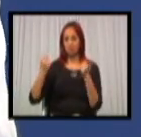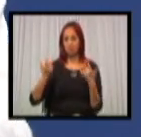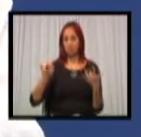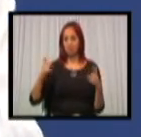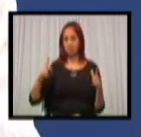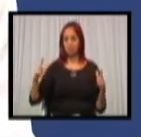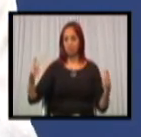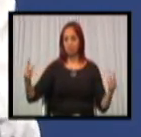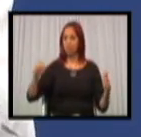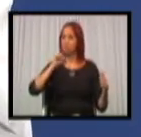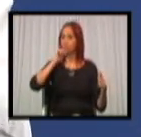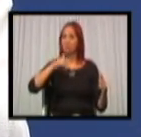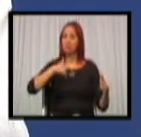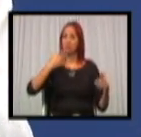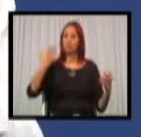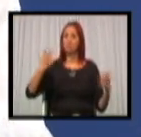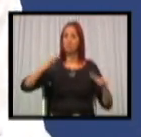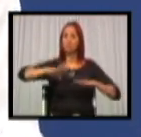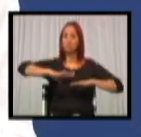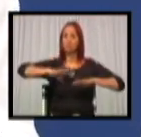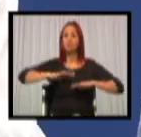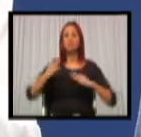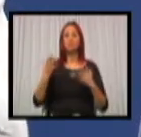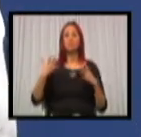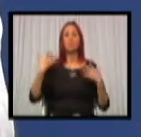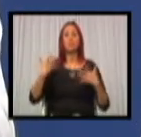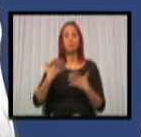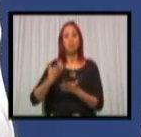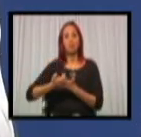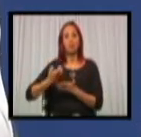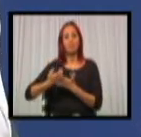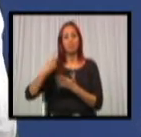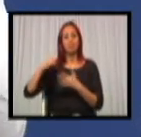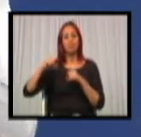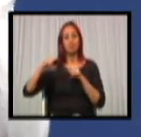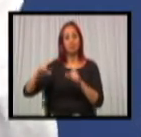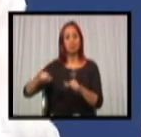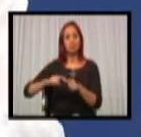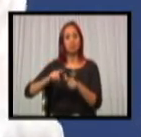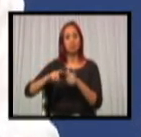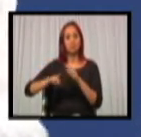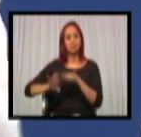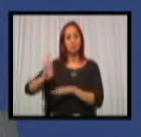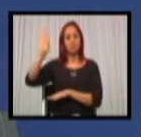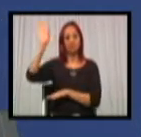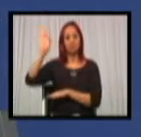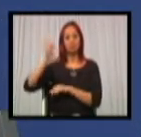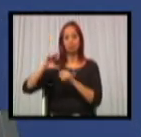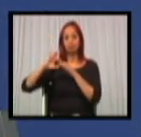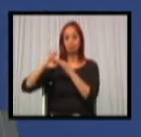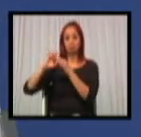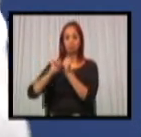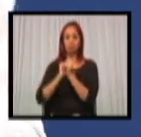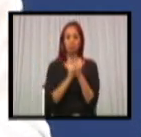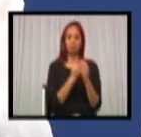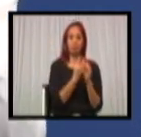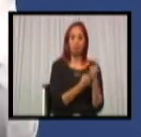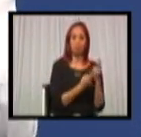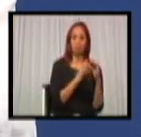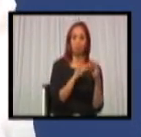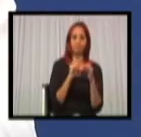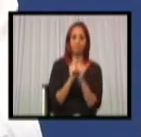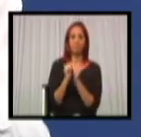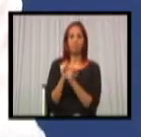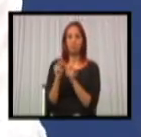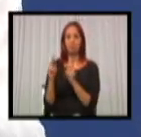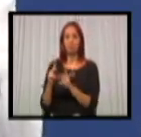son grandes y que no tienen suficientes medios económicos para salir adelante. El compromiso es mano a mano con el vecino, mano a mano con